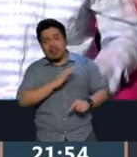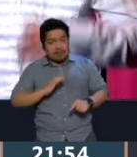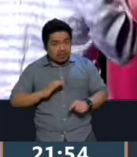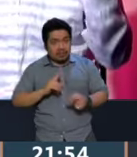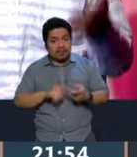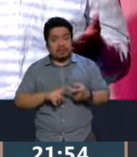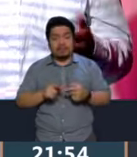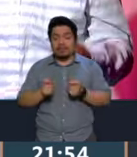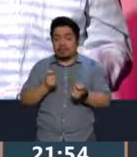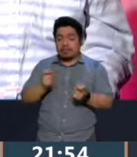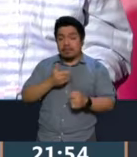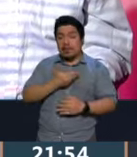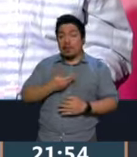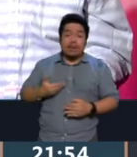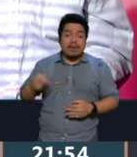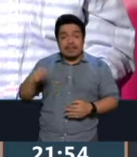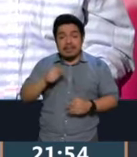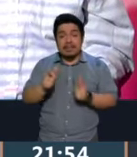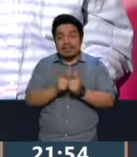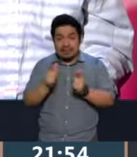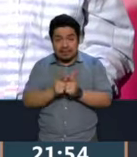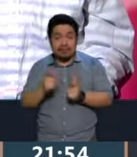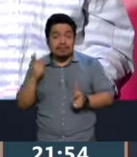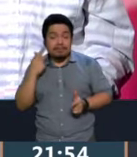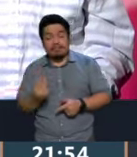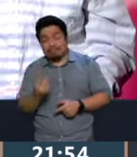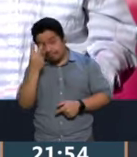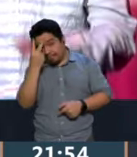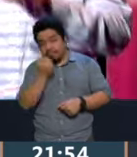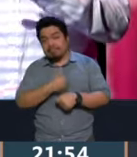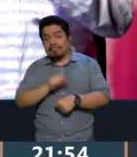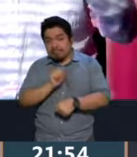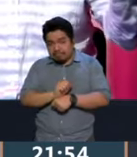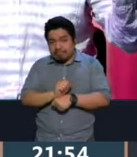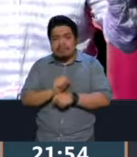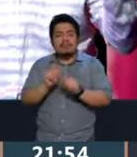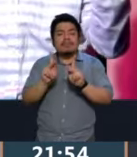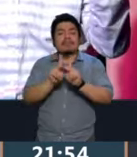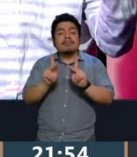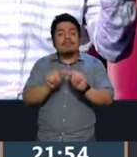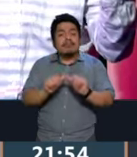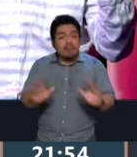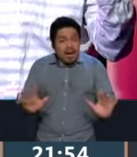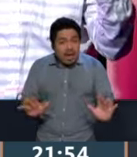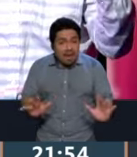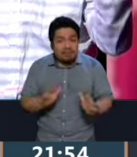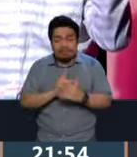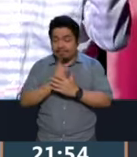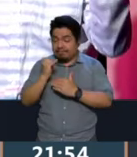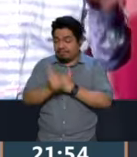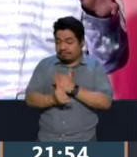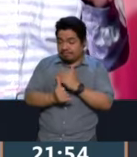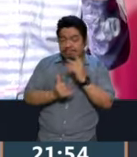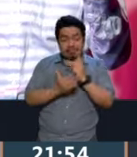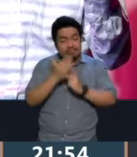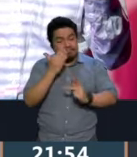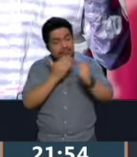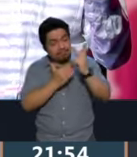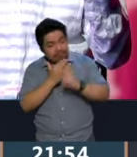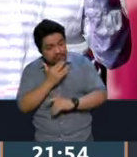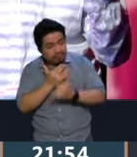los dirigentes partidistas, a que estas dos semanas sean pues pacíficas, de contrastar proyectos. La gente sabe qué